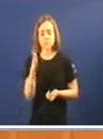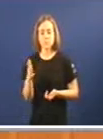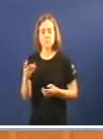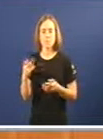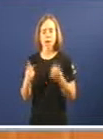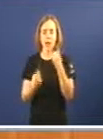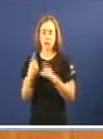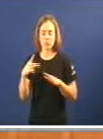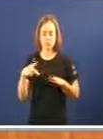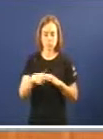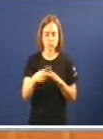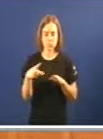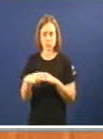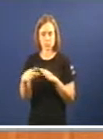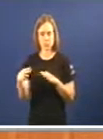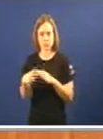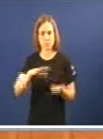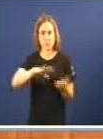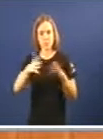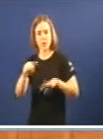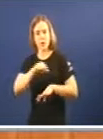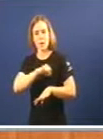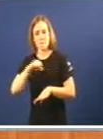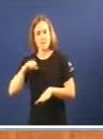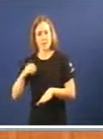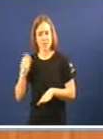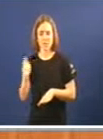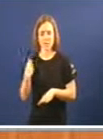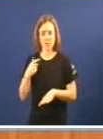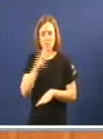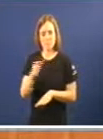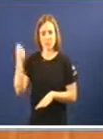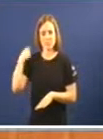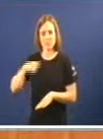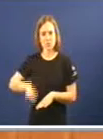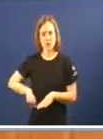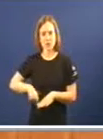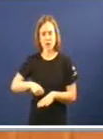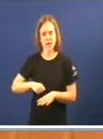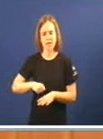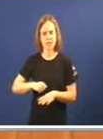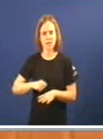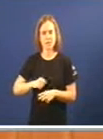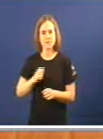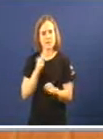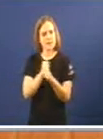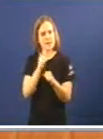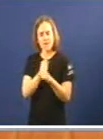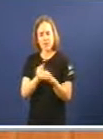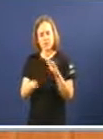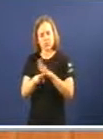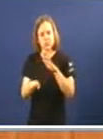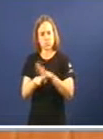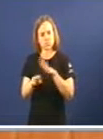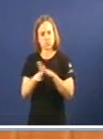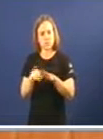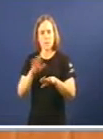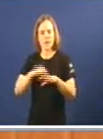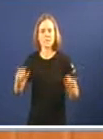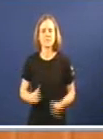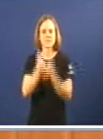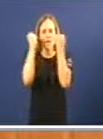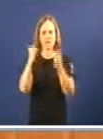privatizaban fueron elas él es que en su estilo en concentra bajo esa maltrata sanidad pública pero tenían derecho sobre